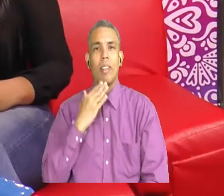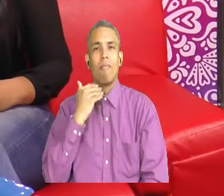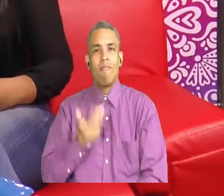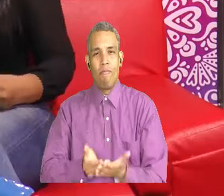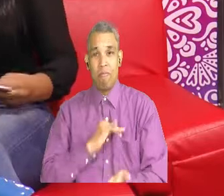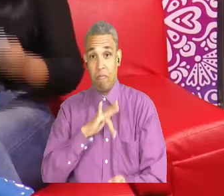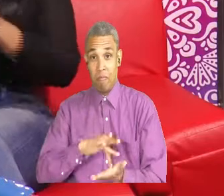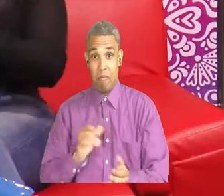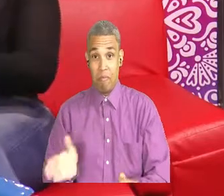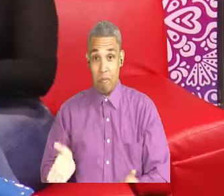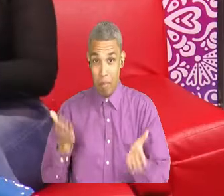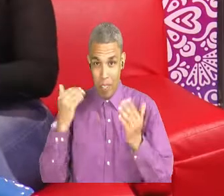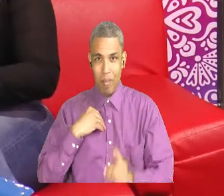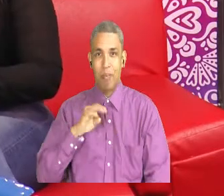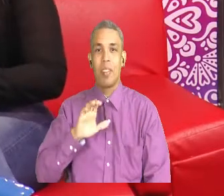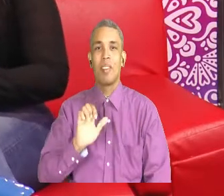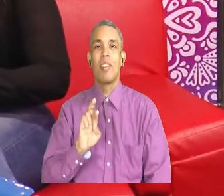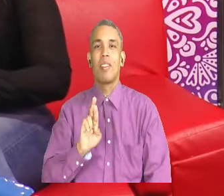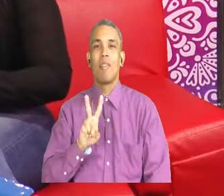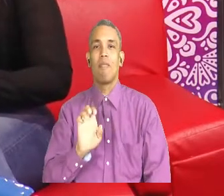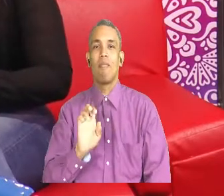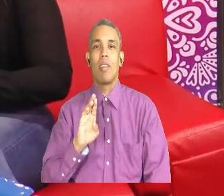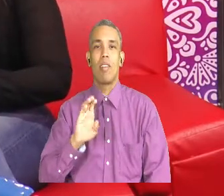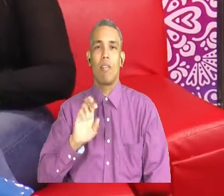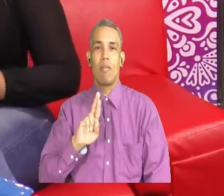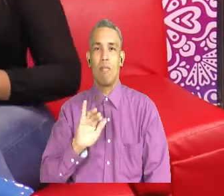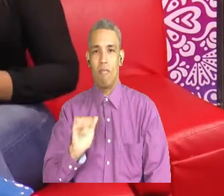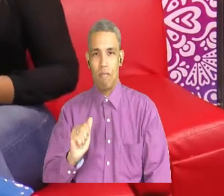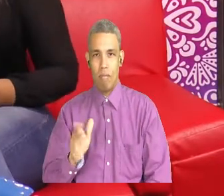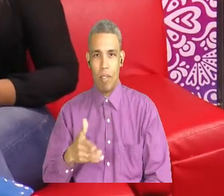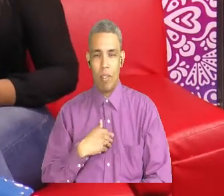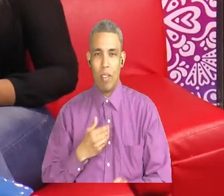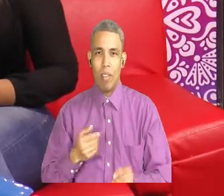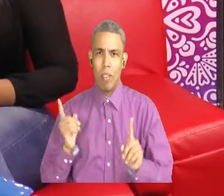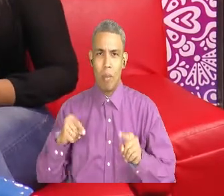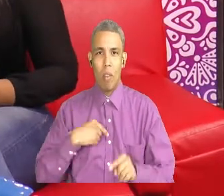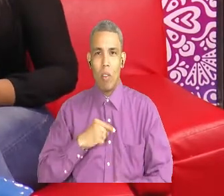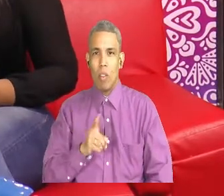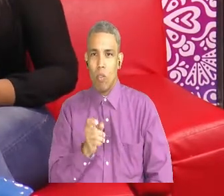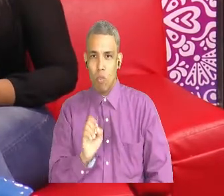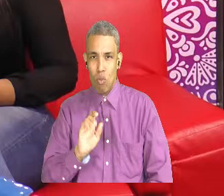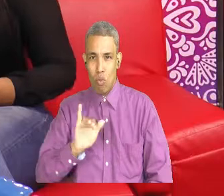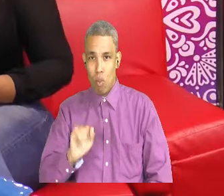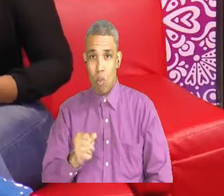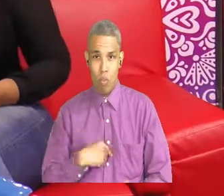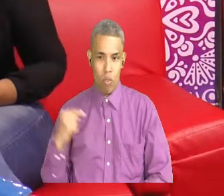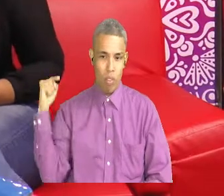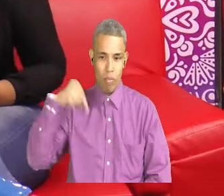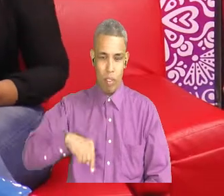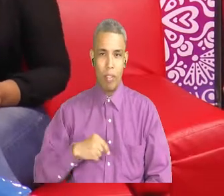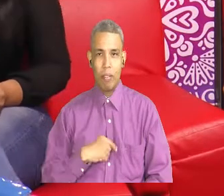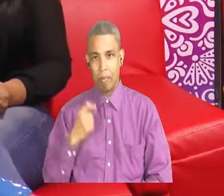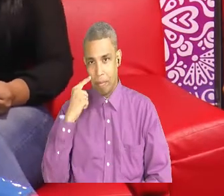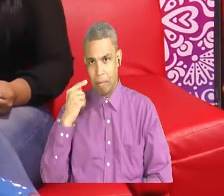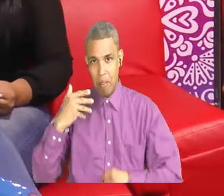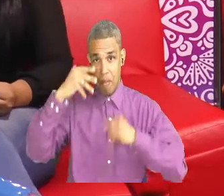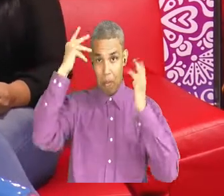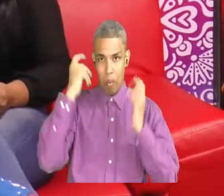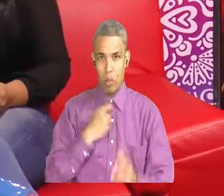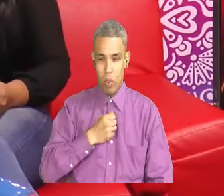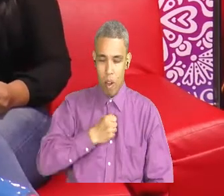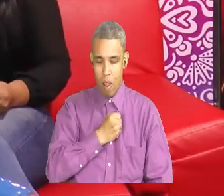cervecería. Bueno, ay sí, por supuesto, hoy súper invitada con Goyo, ¿no? Claro, sí señora, la rumba va a estar sensacional. Bueno, entonces ya saben, tengo